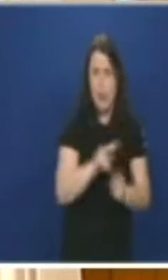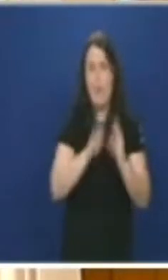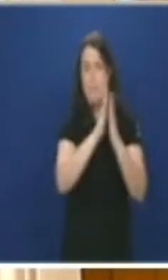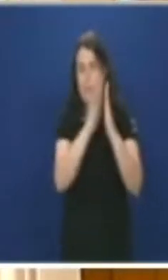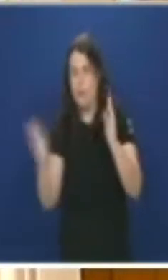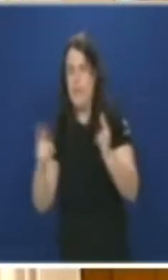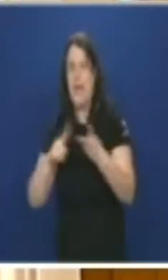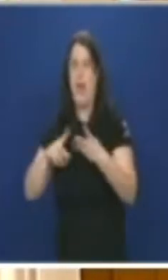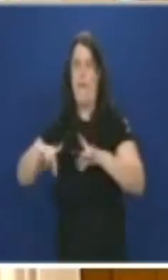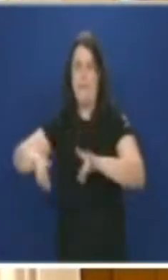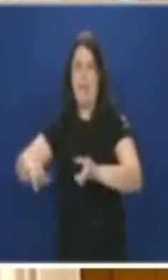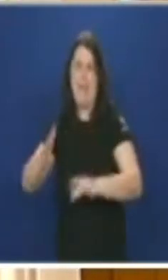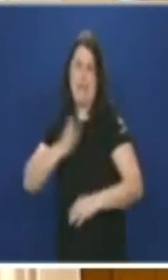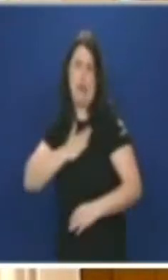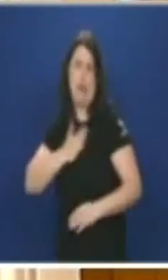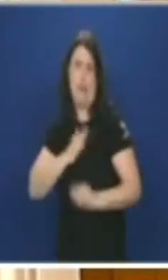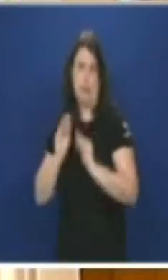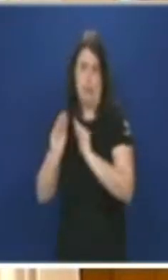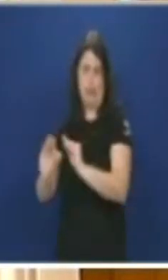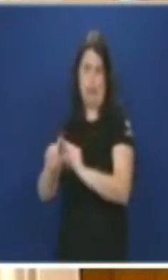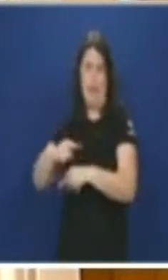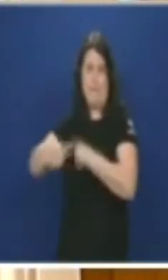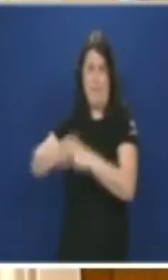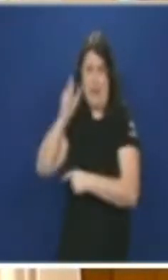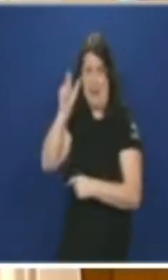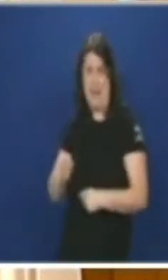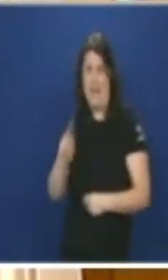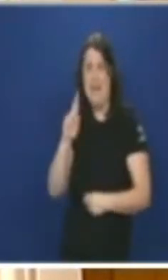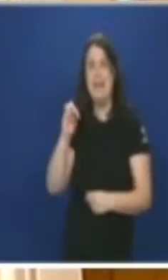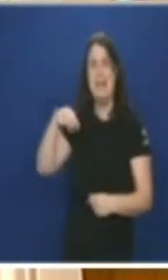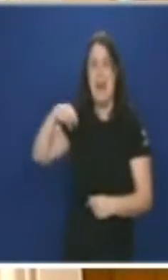que formaban o patrimonio familiar de don Ramón,